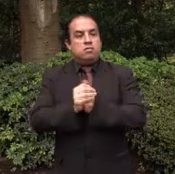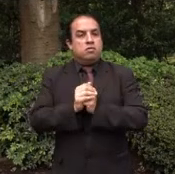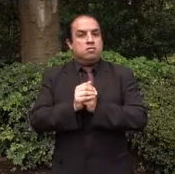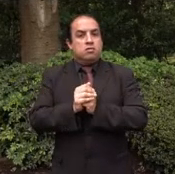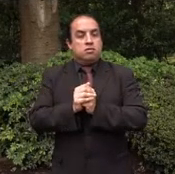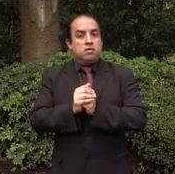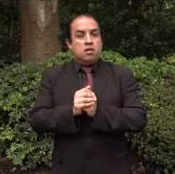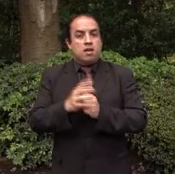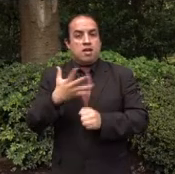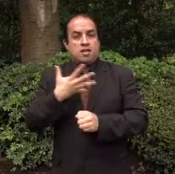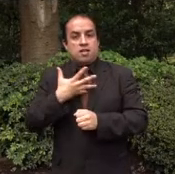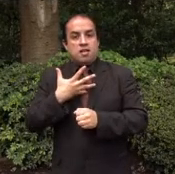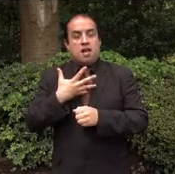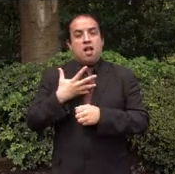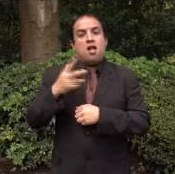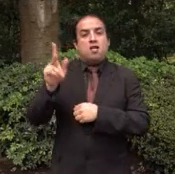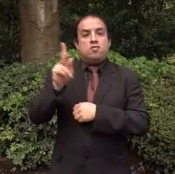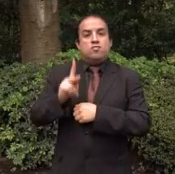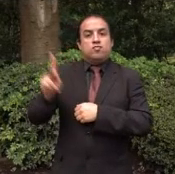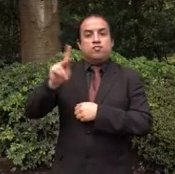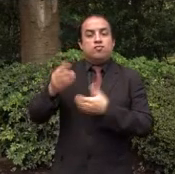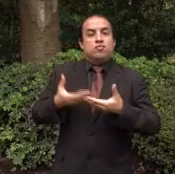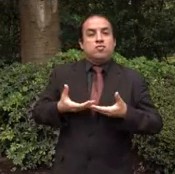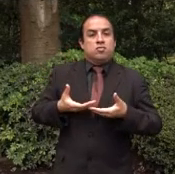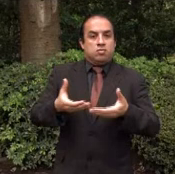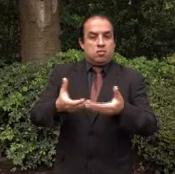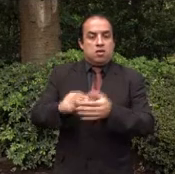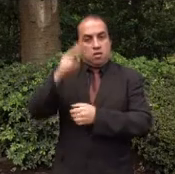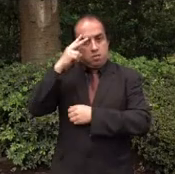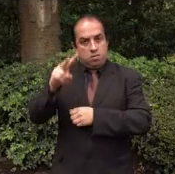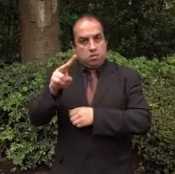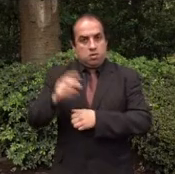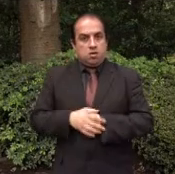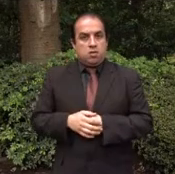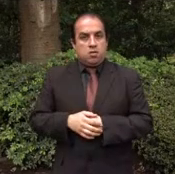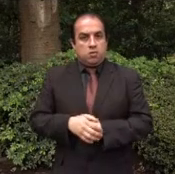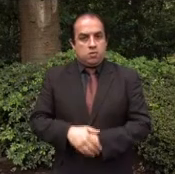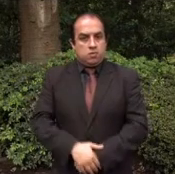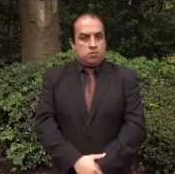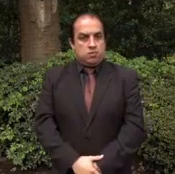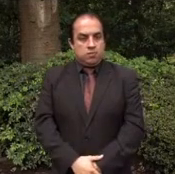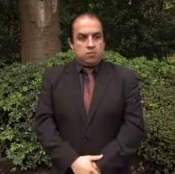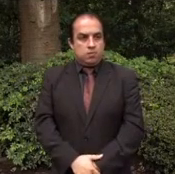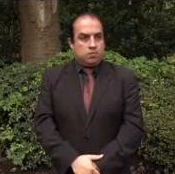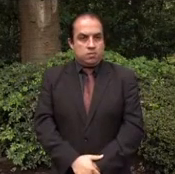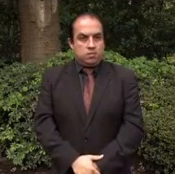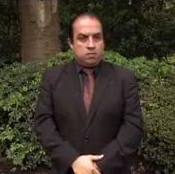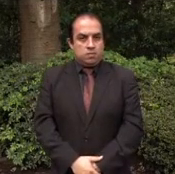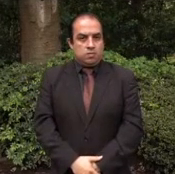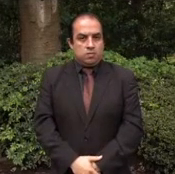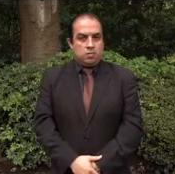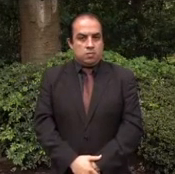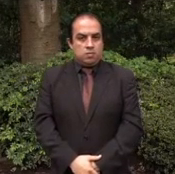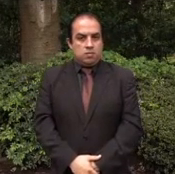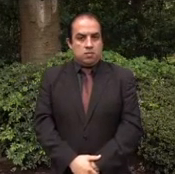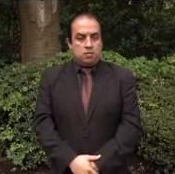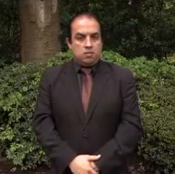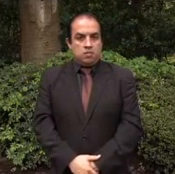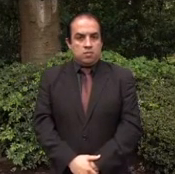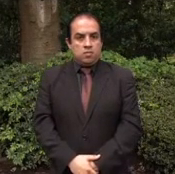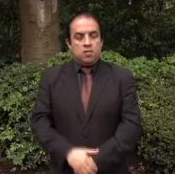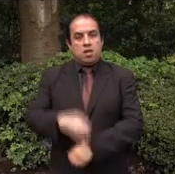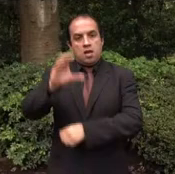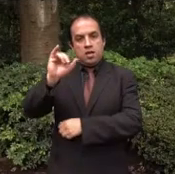públicas de México. Será en la antigua fábrica de cartuchos del campo militar número 1. La Cineteca